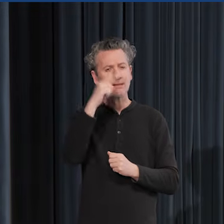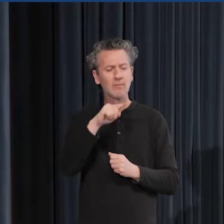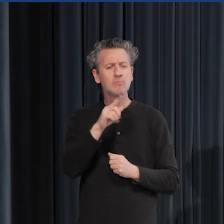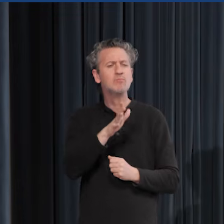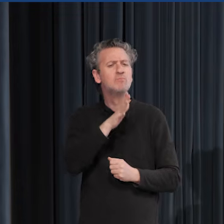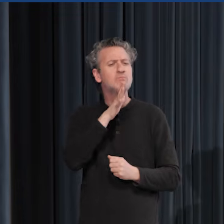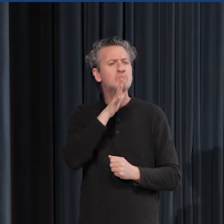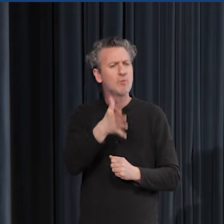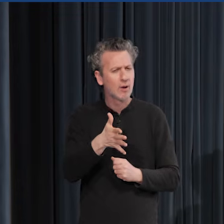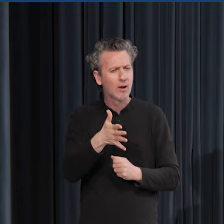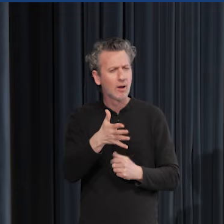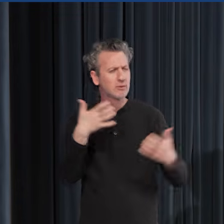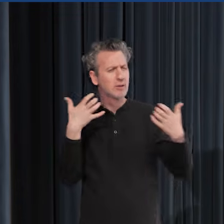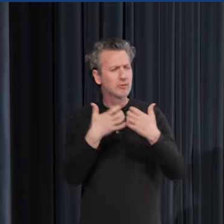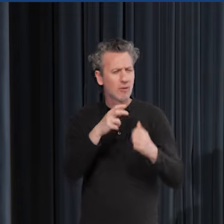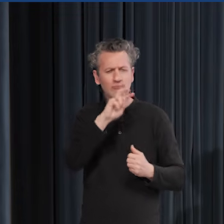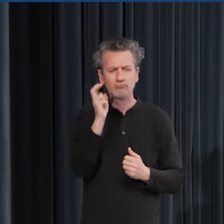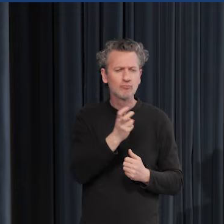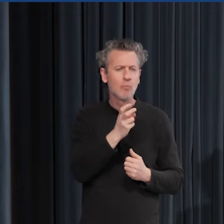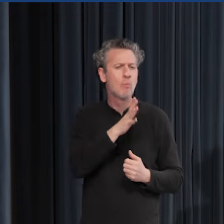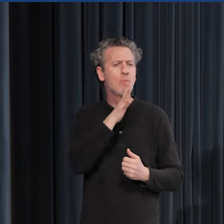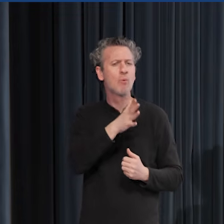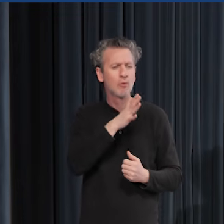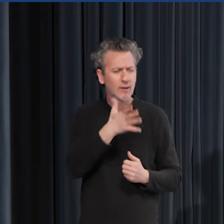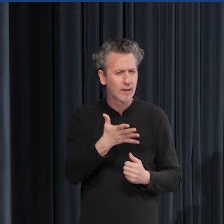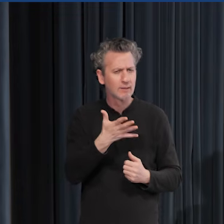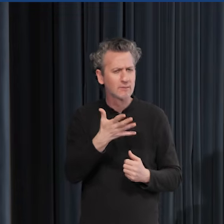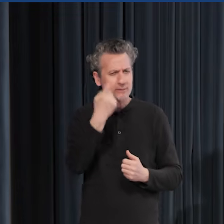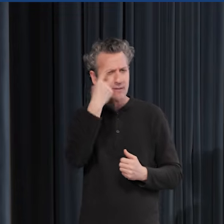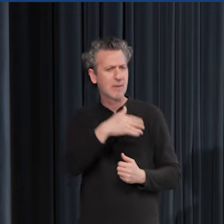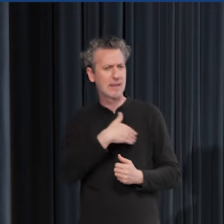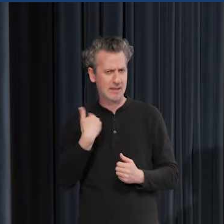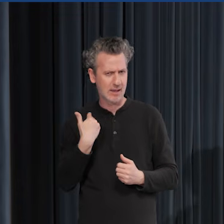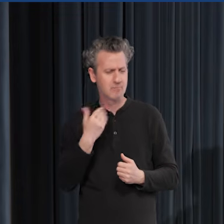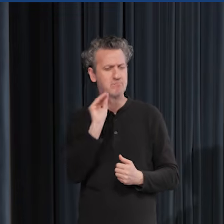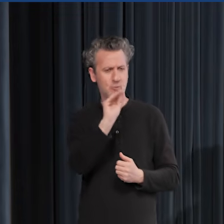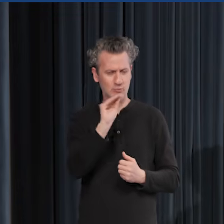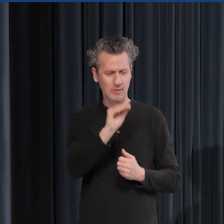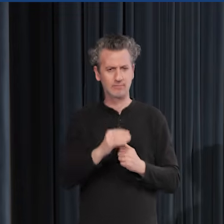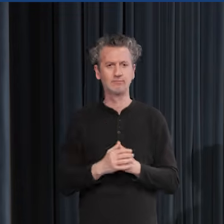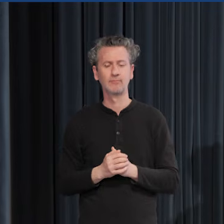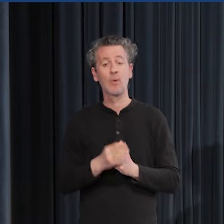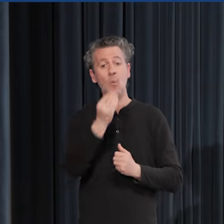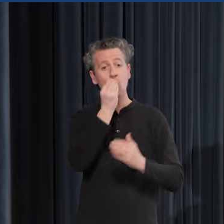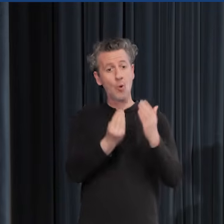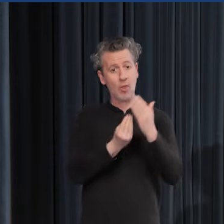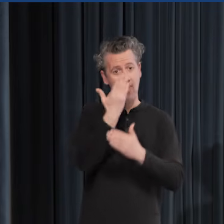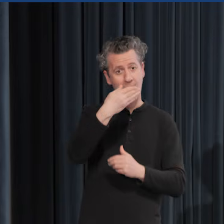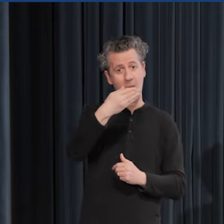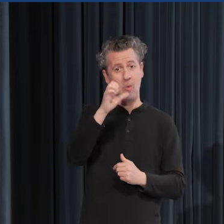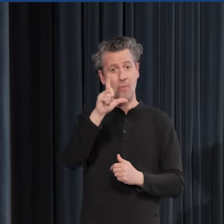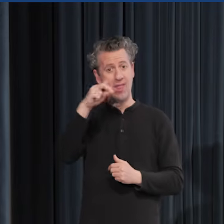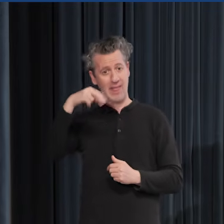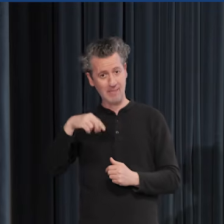esta situación y cuáles son las principales causas de la siniestralidad de este sector? Buenos días, Belén, muchas